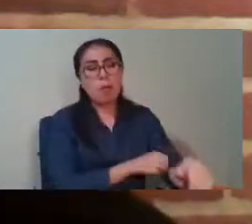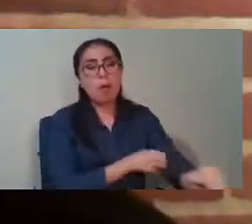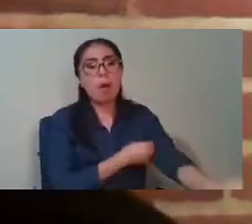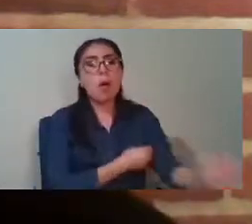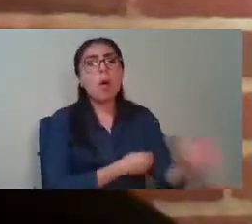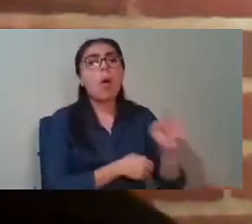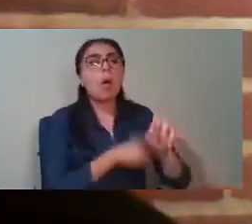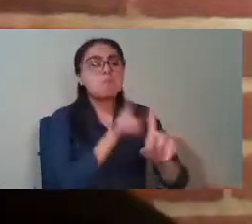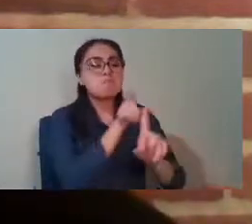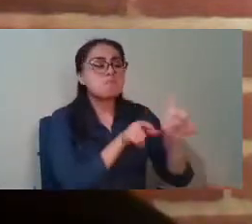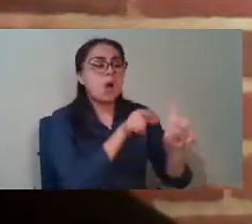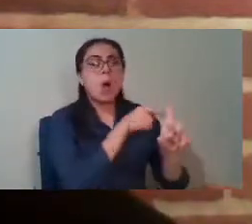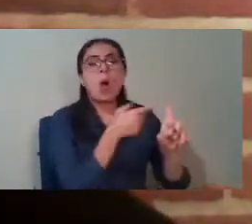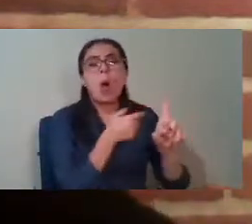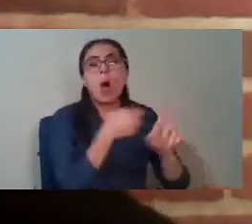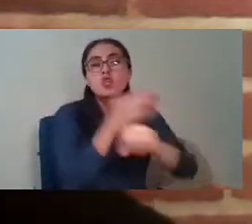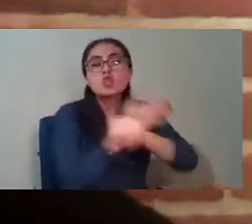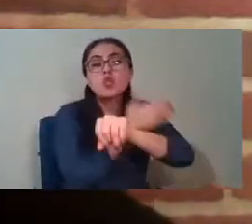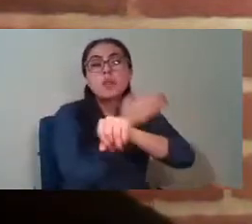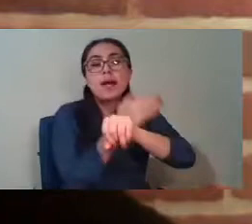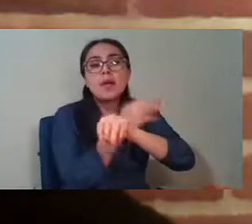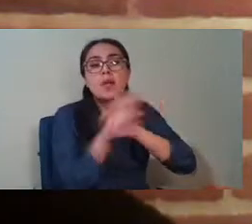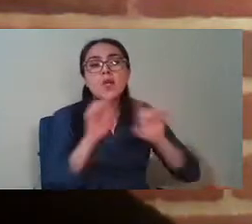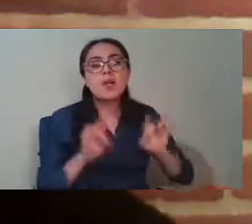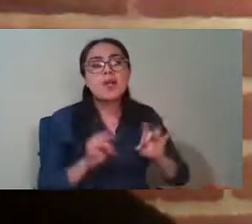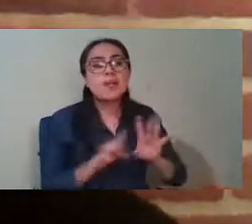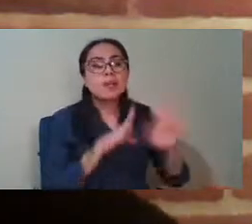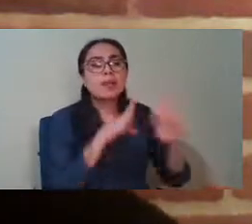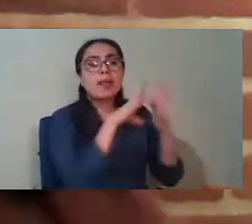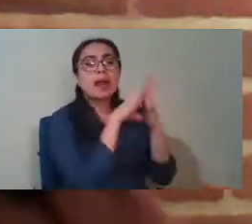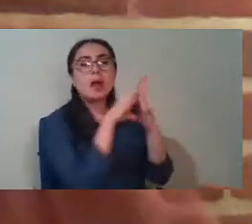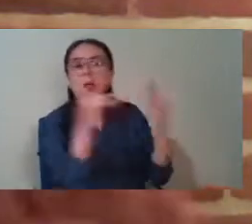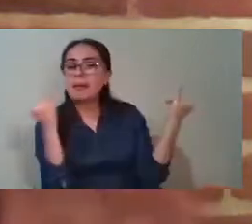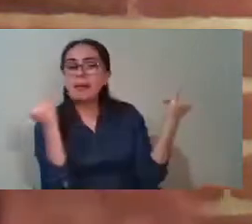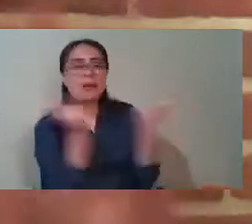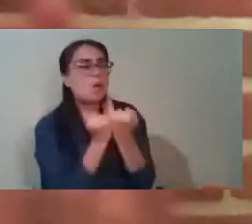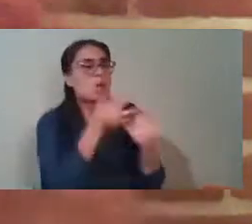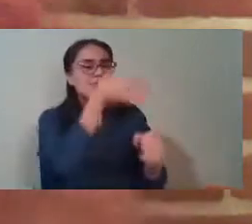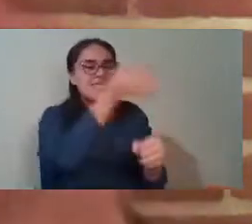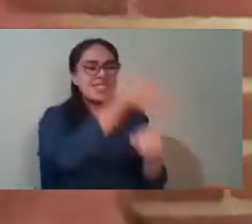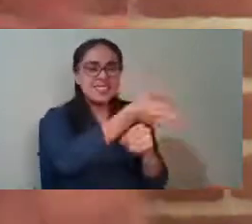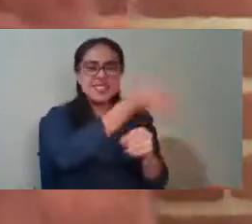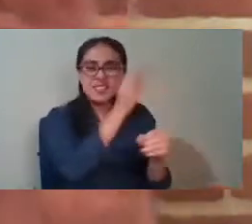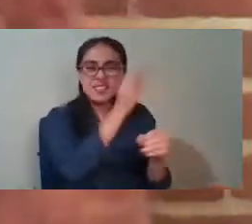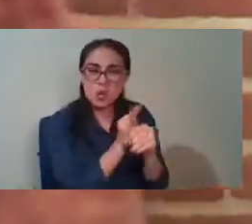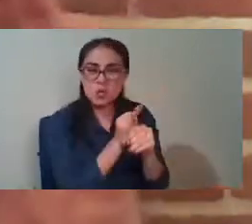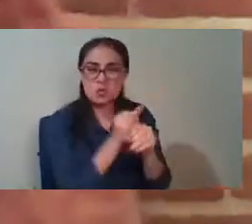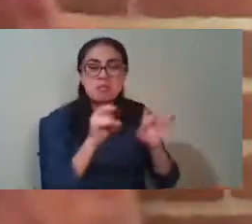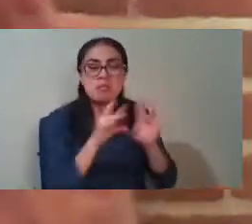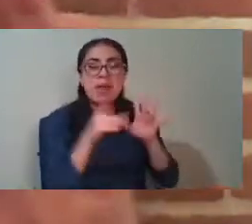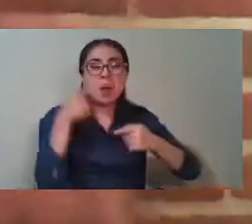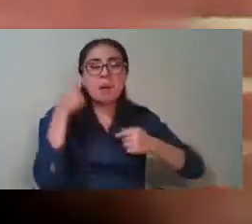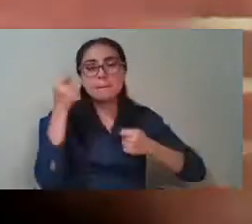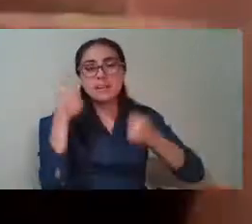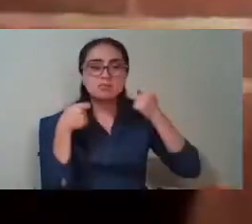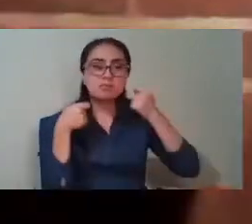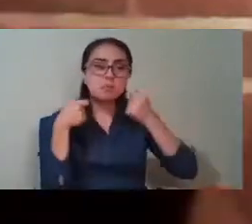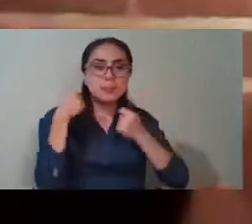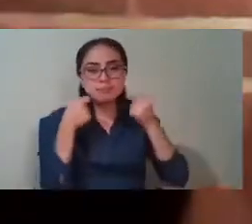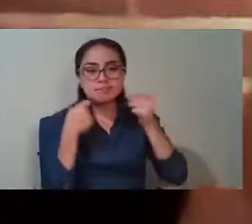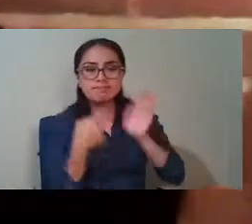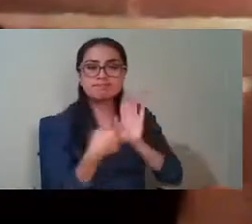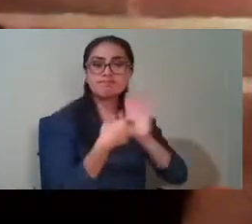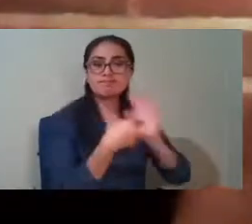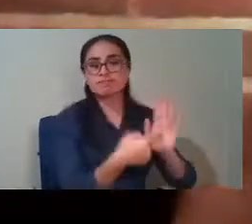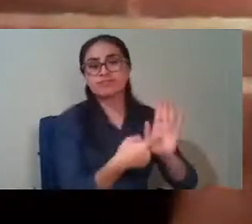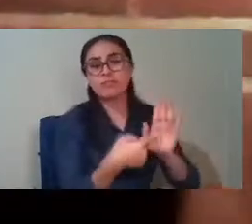los profesores en el recreo y que con cuatro gestos transmitía